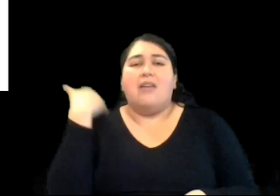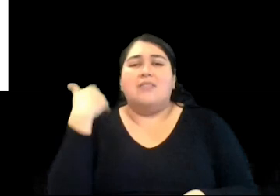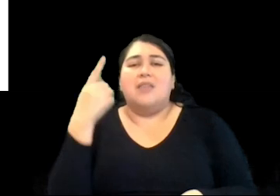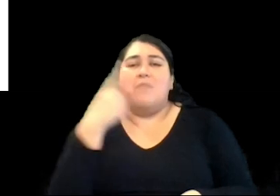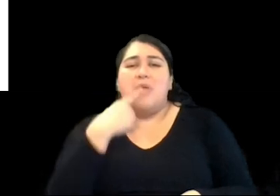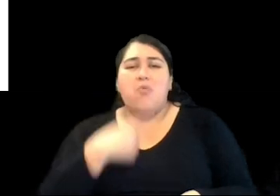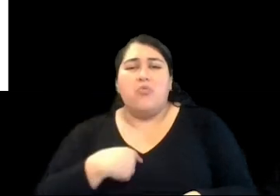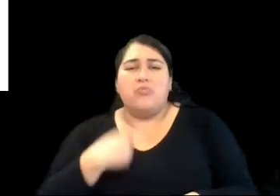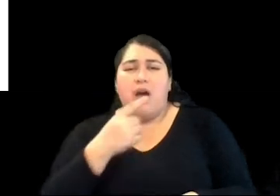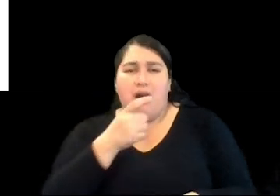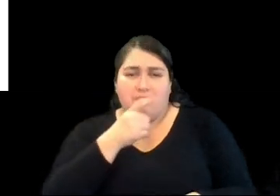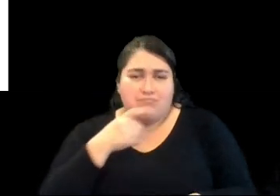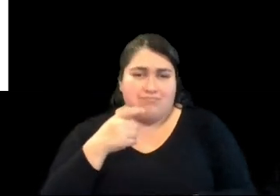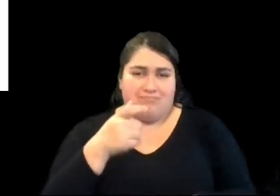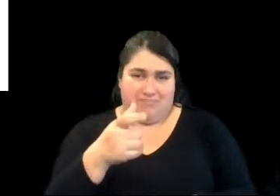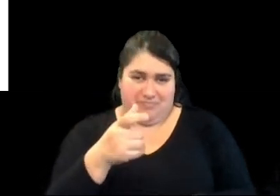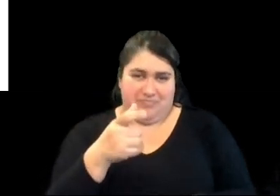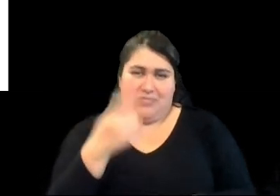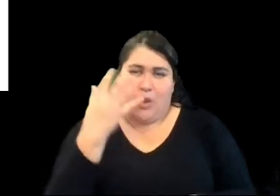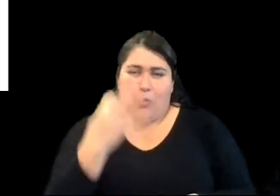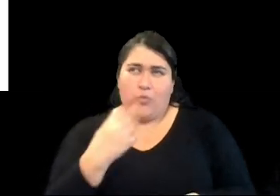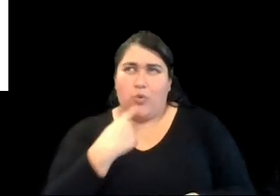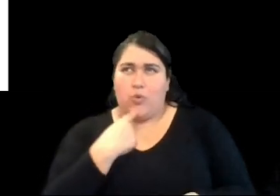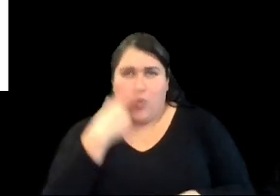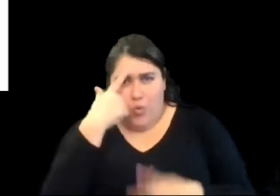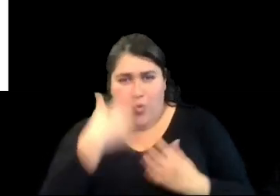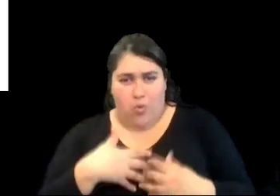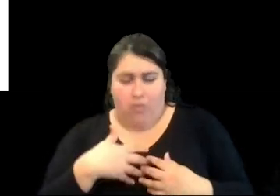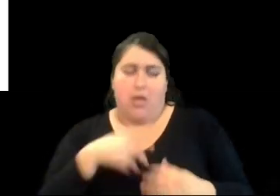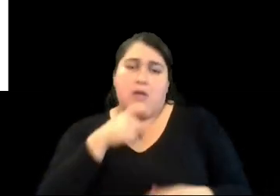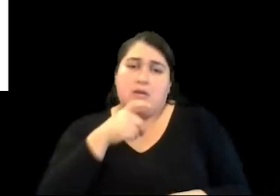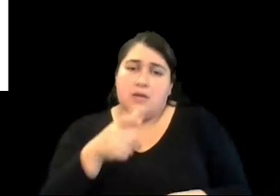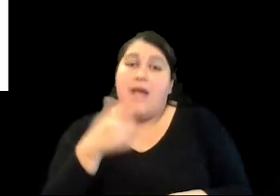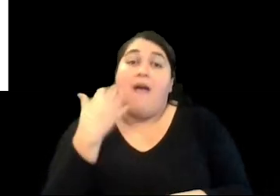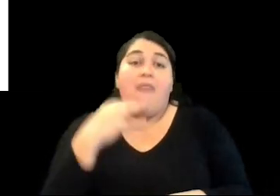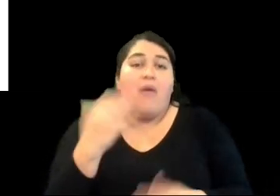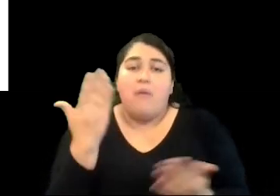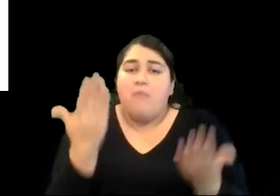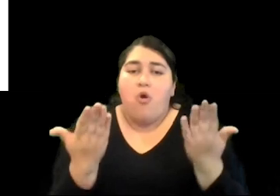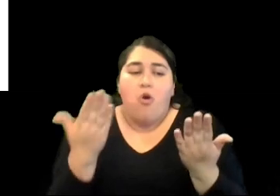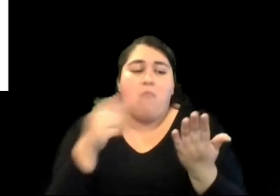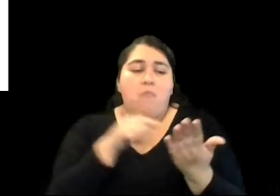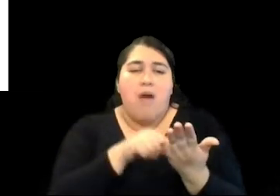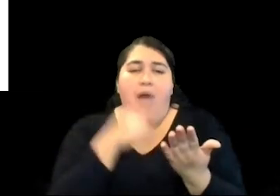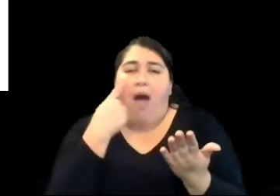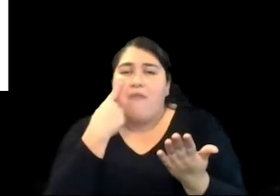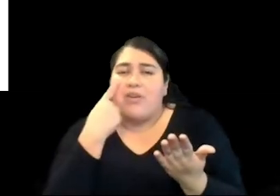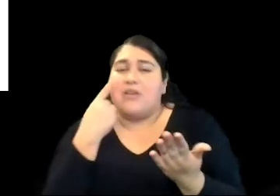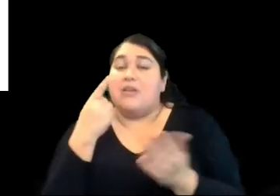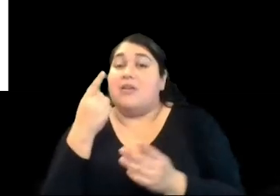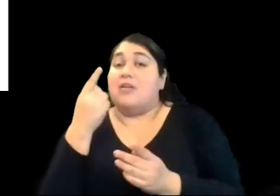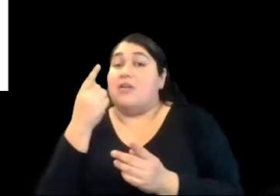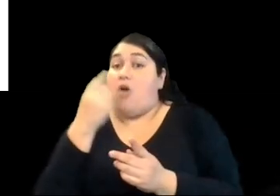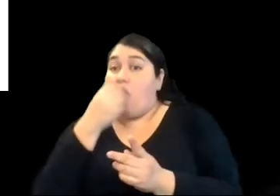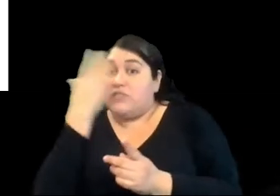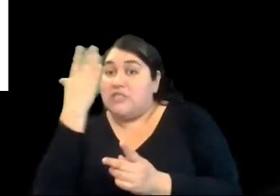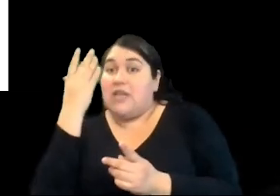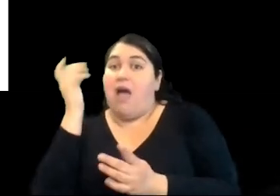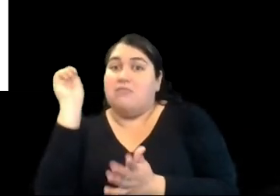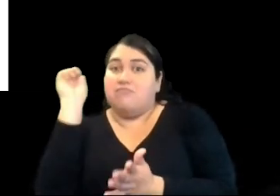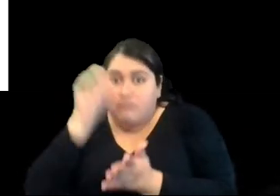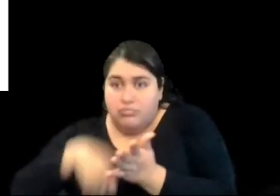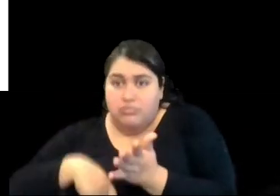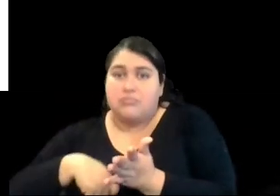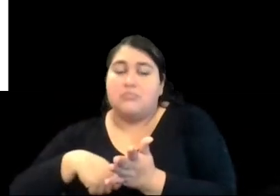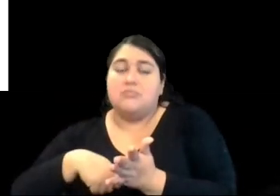chicas, que me había quedado la duda. En principio tenemos que ver la no firmeza al momento de cancelación de la obligación principal que dio origen a ese